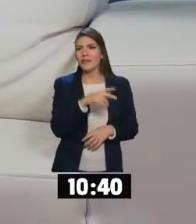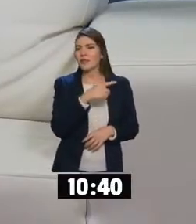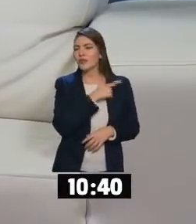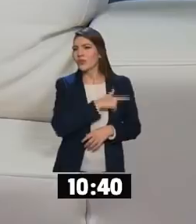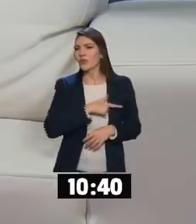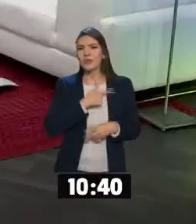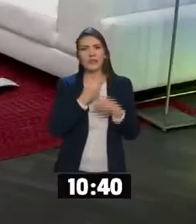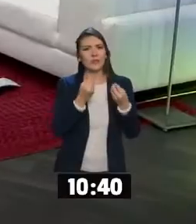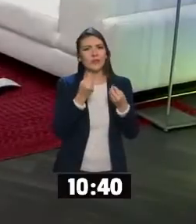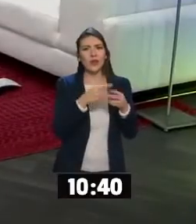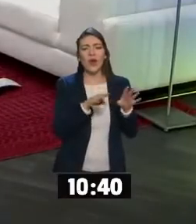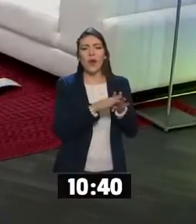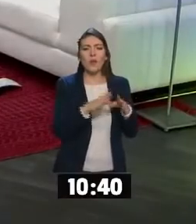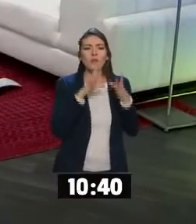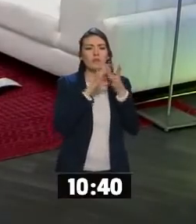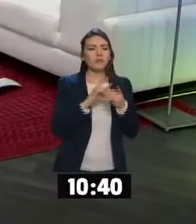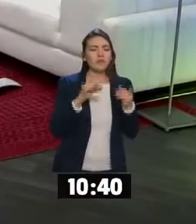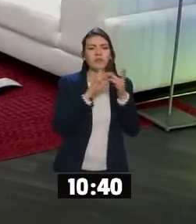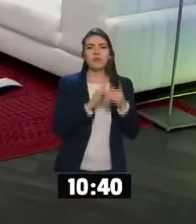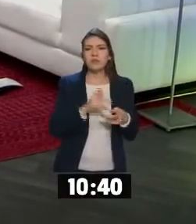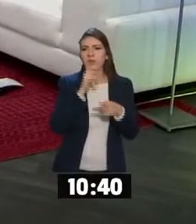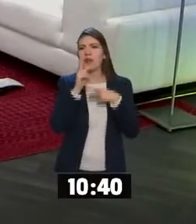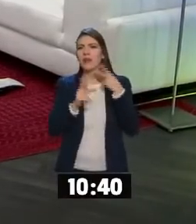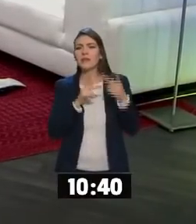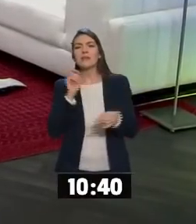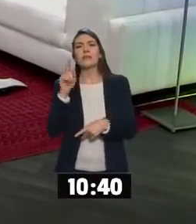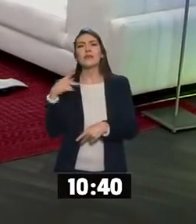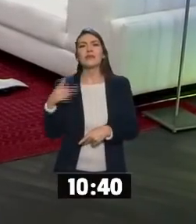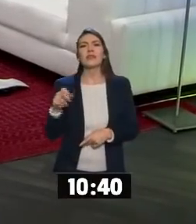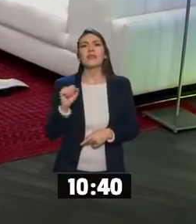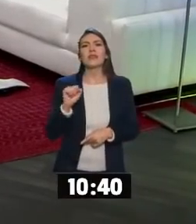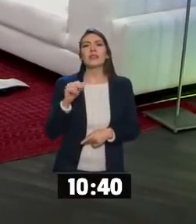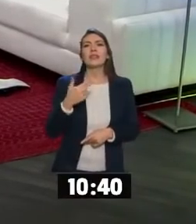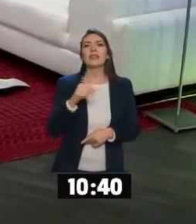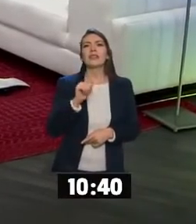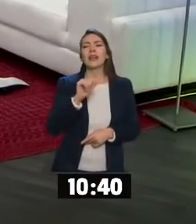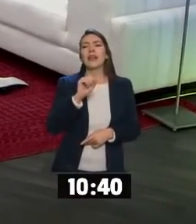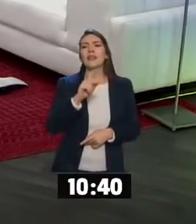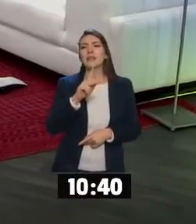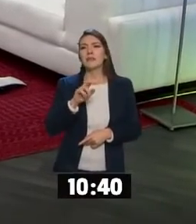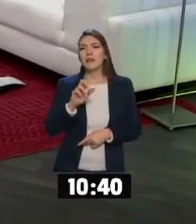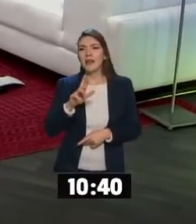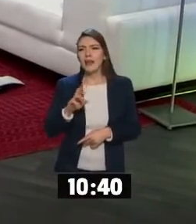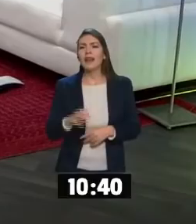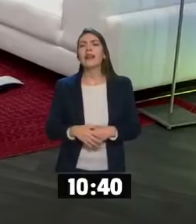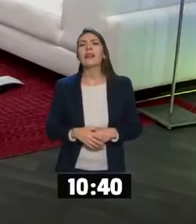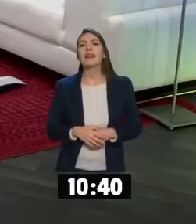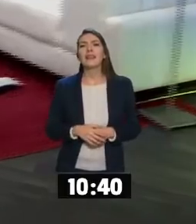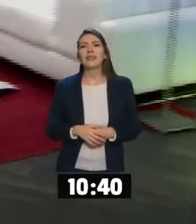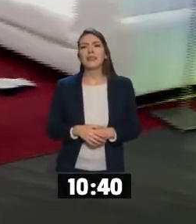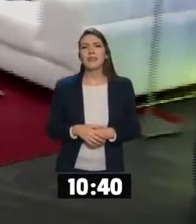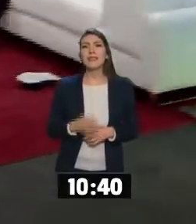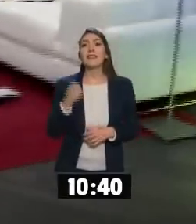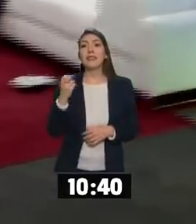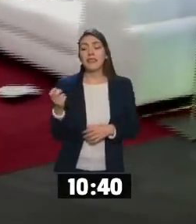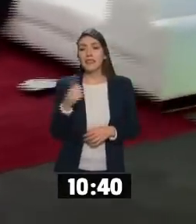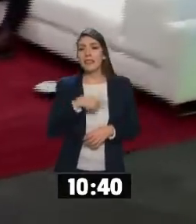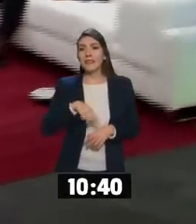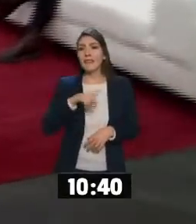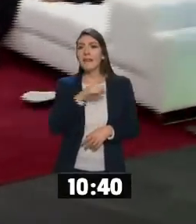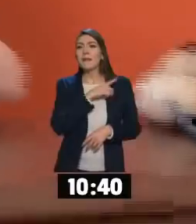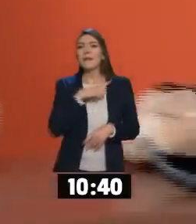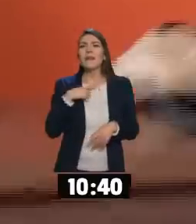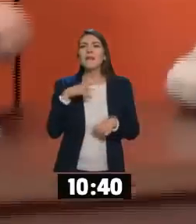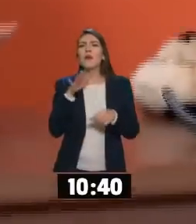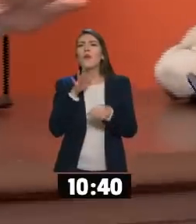un momento en que tenemos que estar más pendientes que en lo demás, minuto cuál, a ver, para estar atentos. Es que luego justo uno se